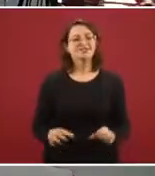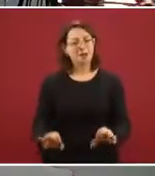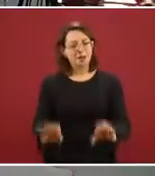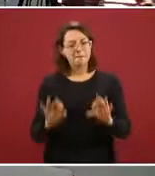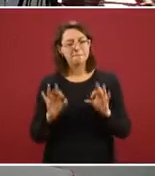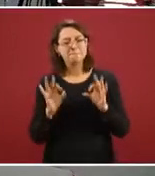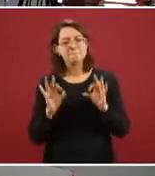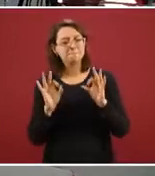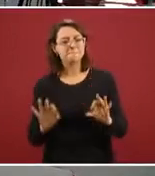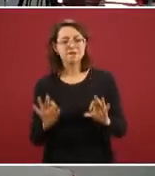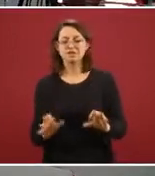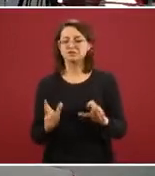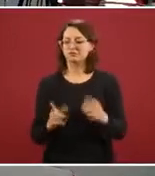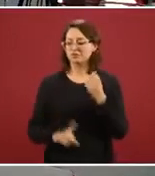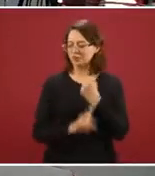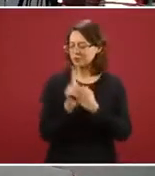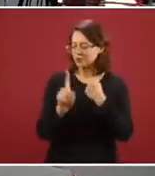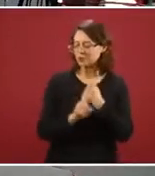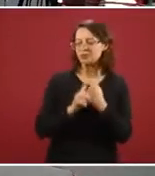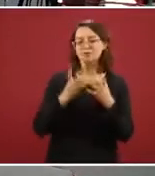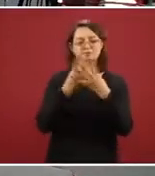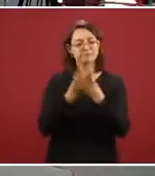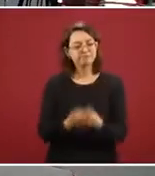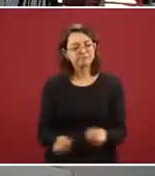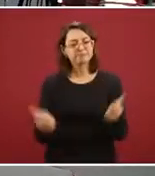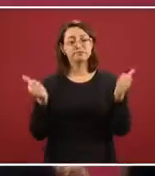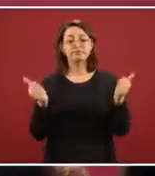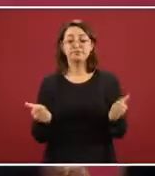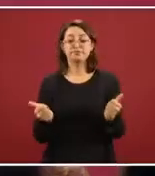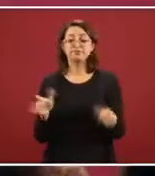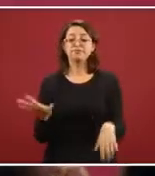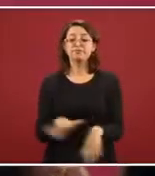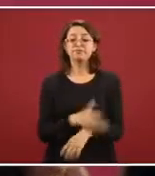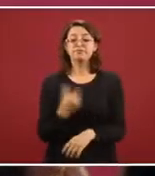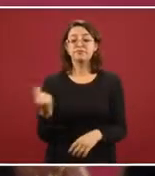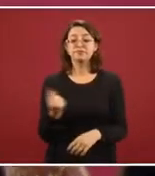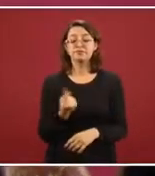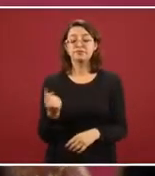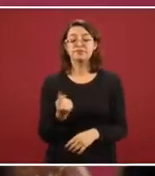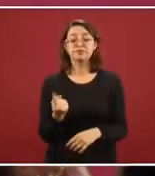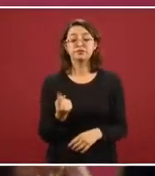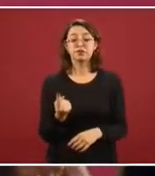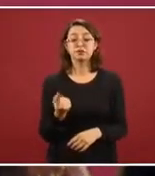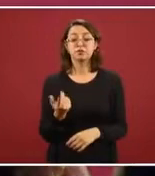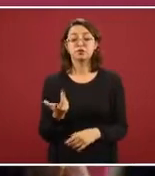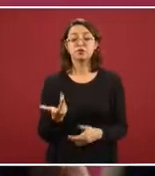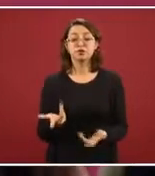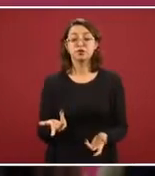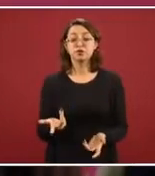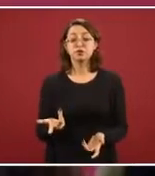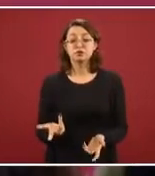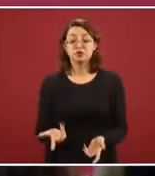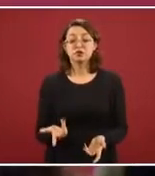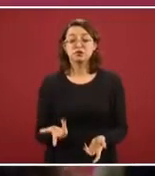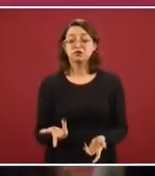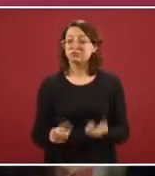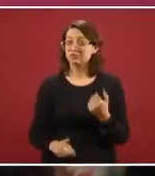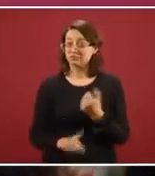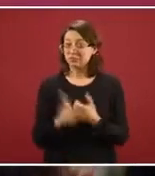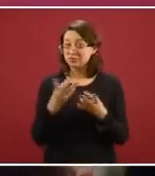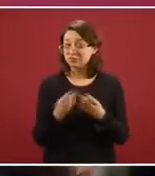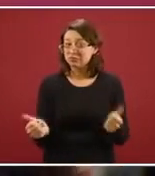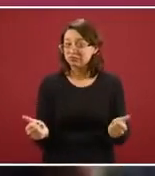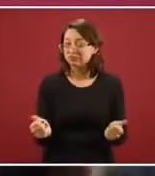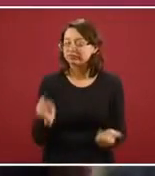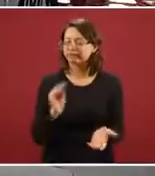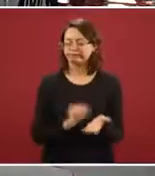atendiendo a este problema que todavía desde no se resuelve